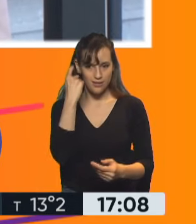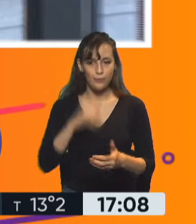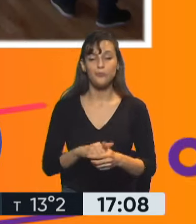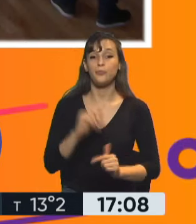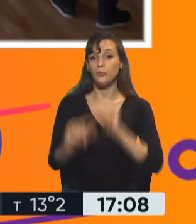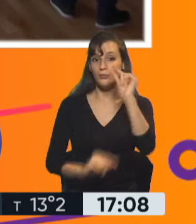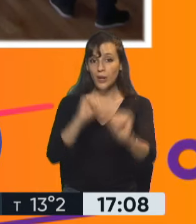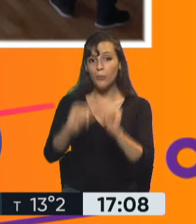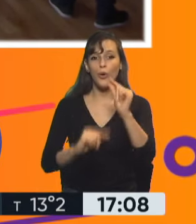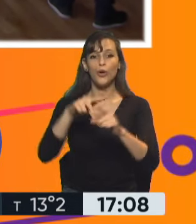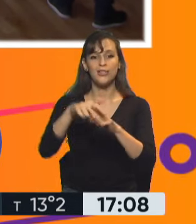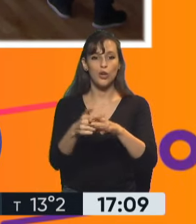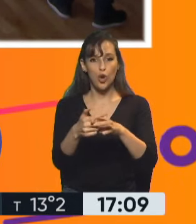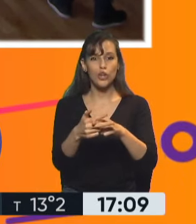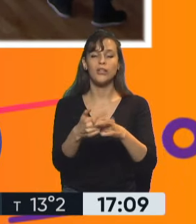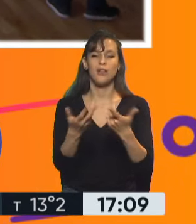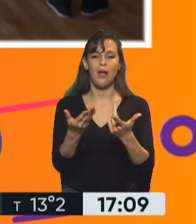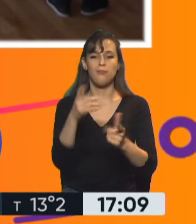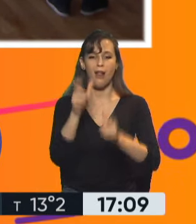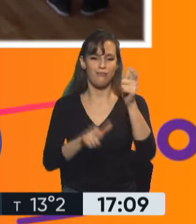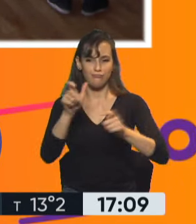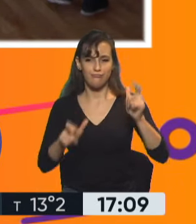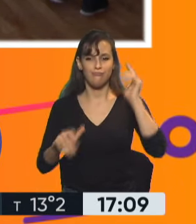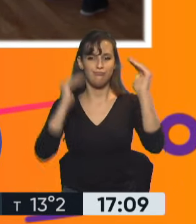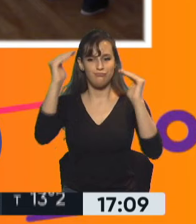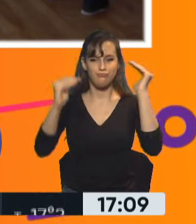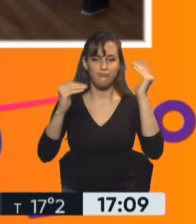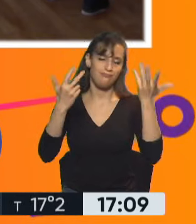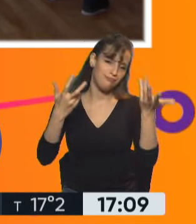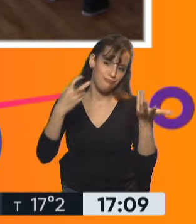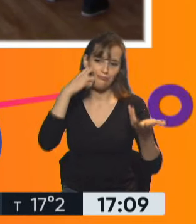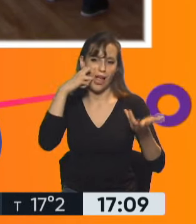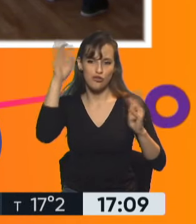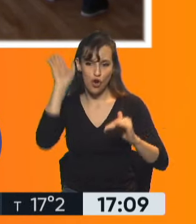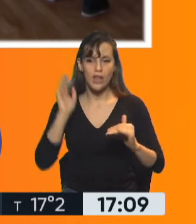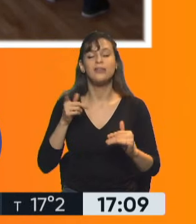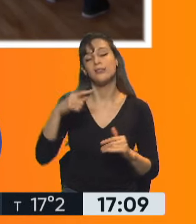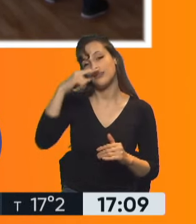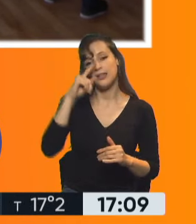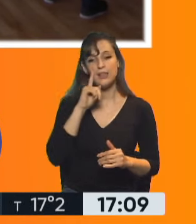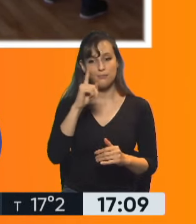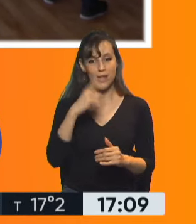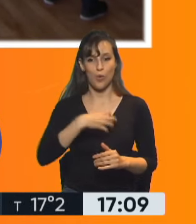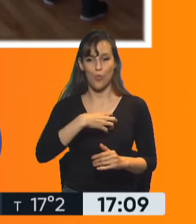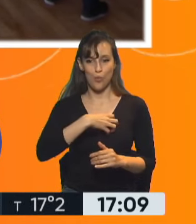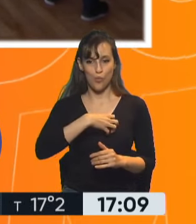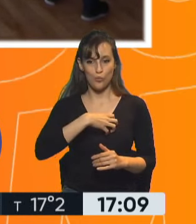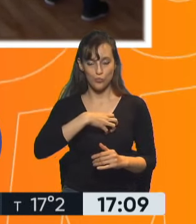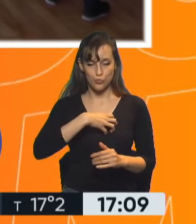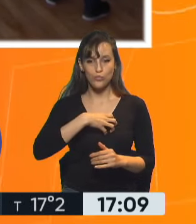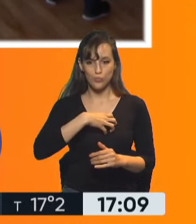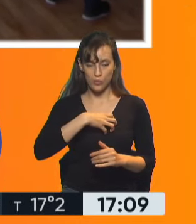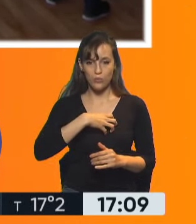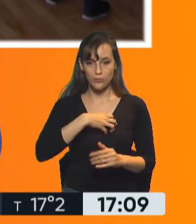de incorporar la tecnología en nuestros adultos mayores, y por eso también estas estas 7.000 cursos que tenemos, muchos tienen que